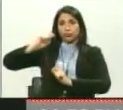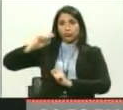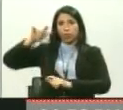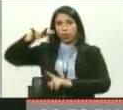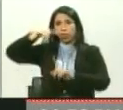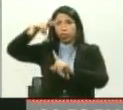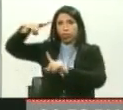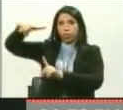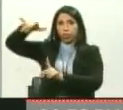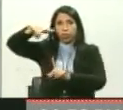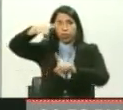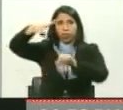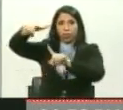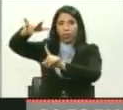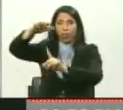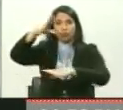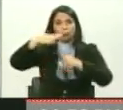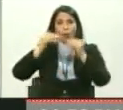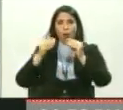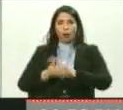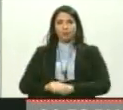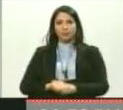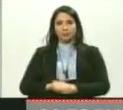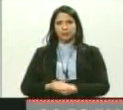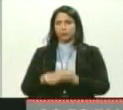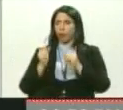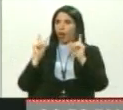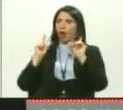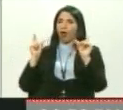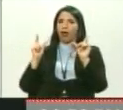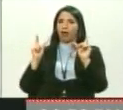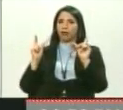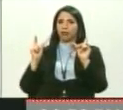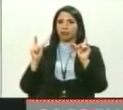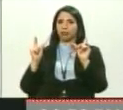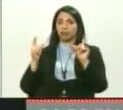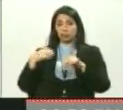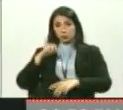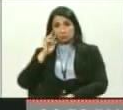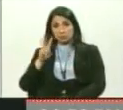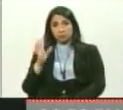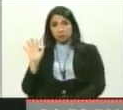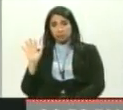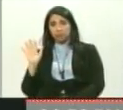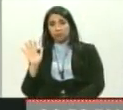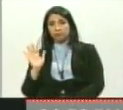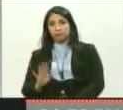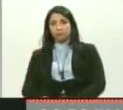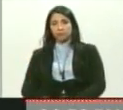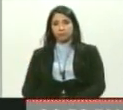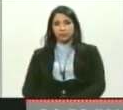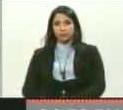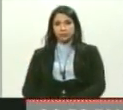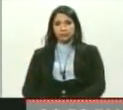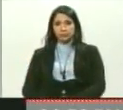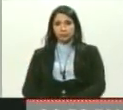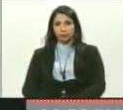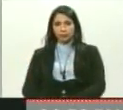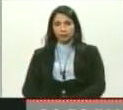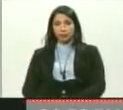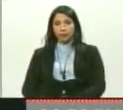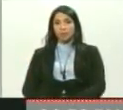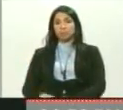todos lados, papagayo por aquí, papagayo por allá, una cosa increíble. ¿Tú lo has visto? Claro, claro. Y los